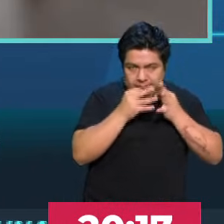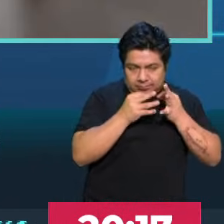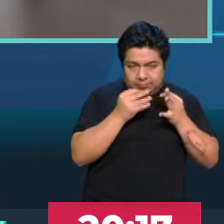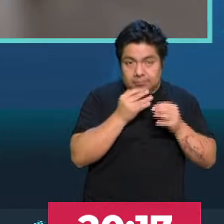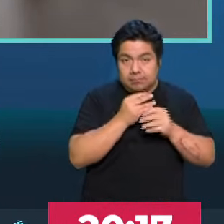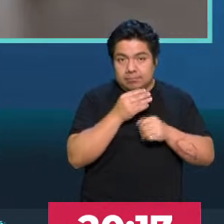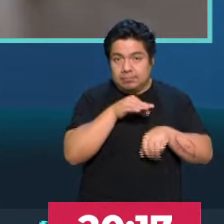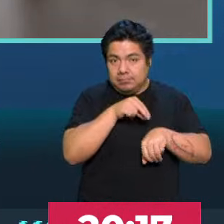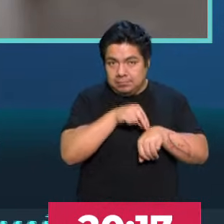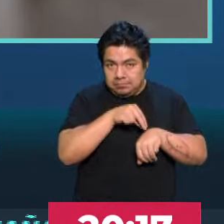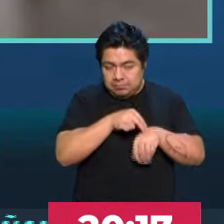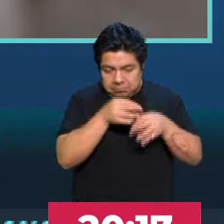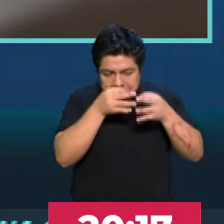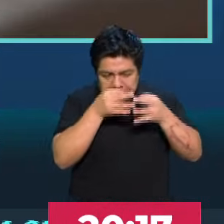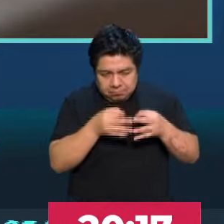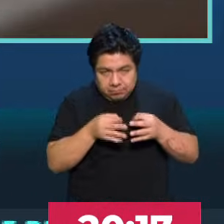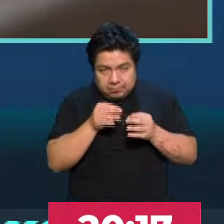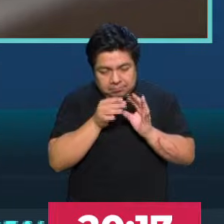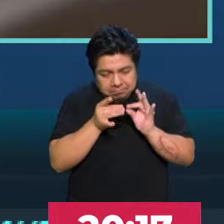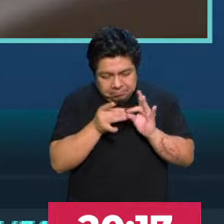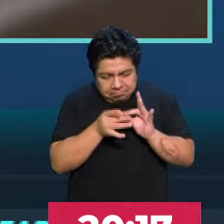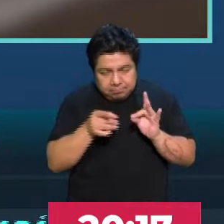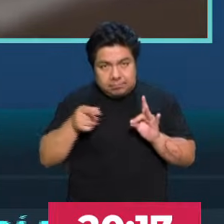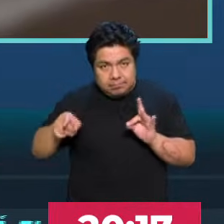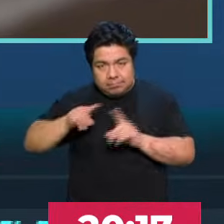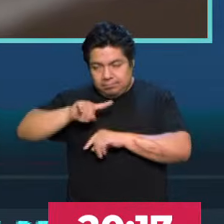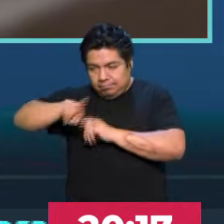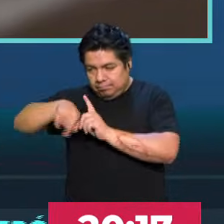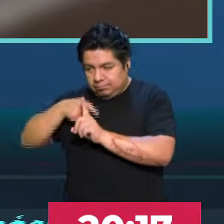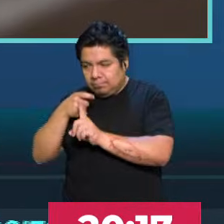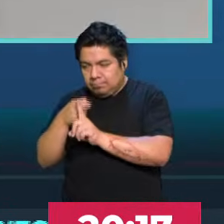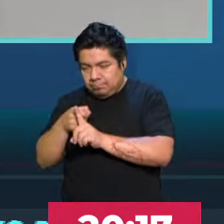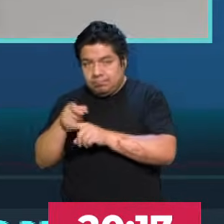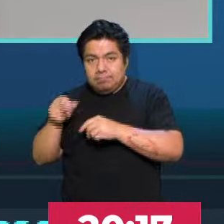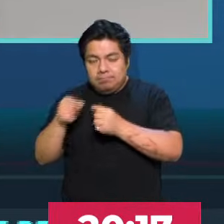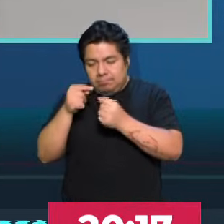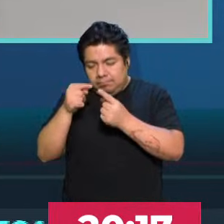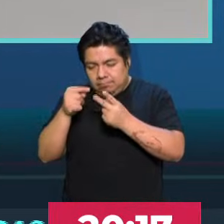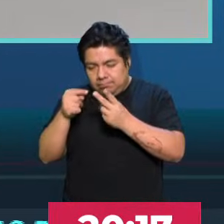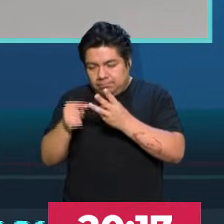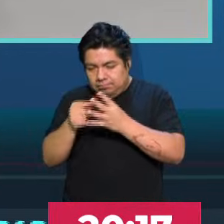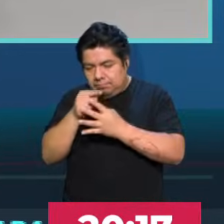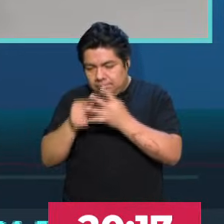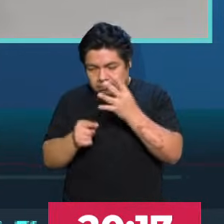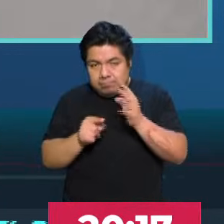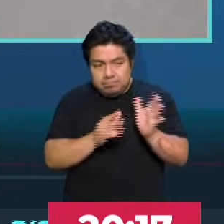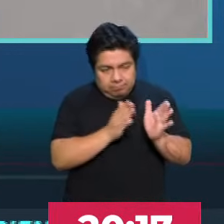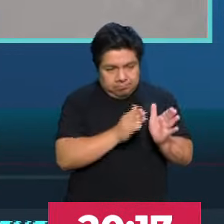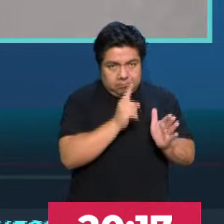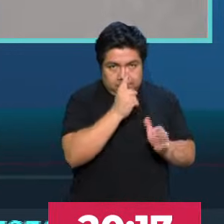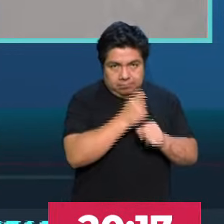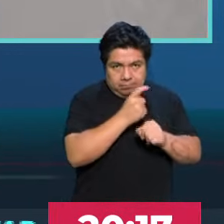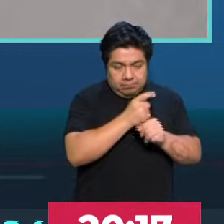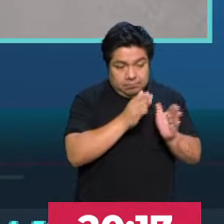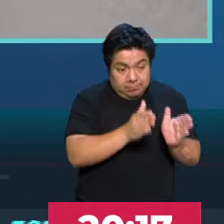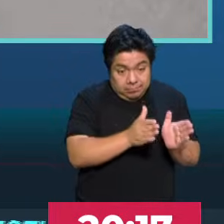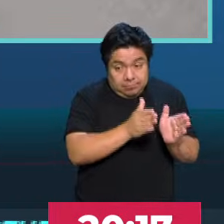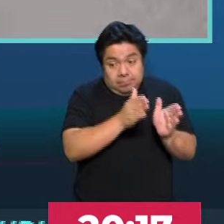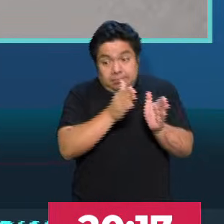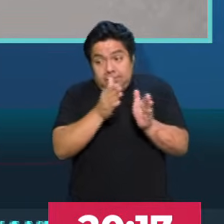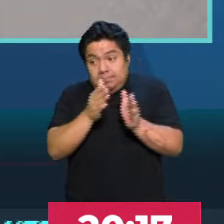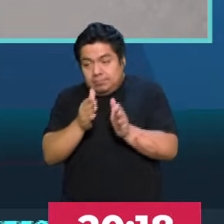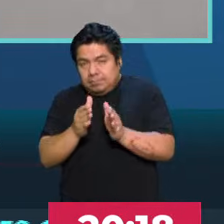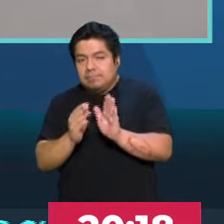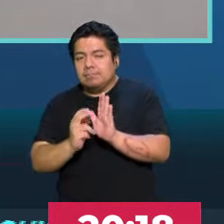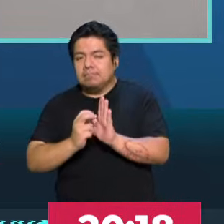médicos legistas que claramente habían documentado que era una violación y que tenía estos componentes, y después se